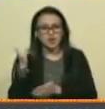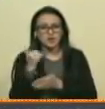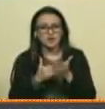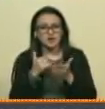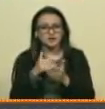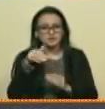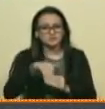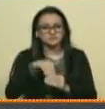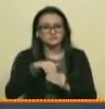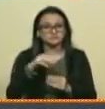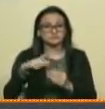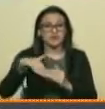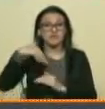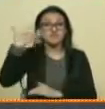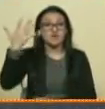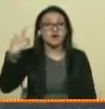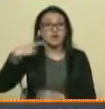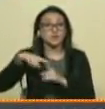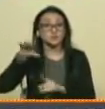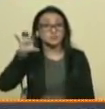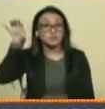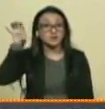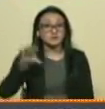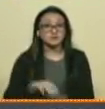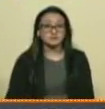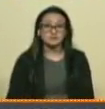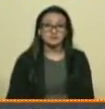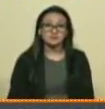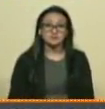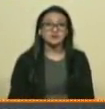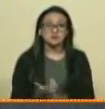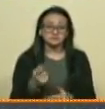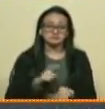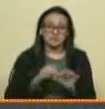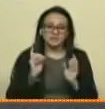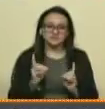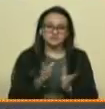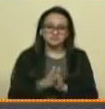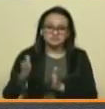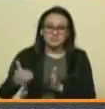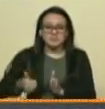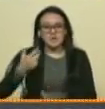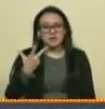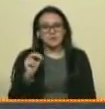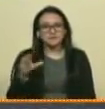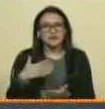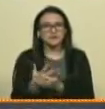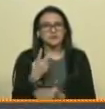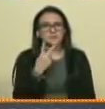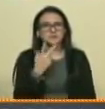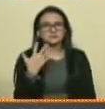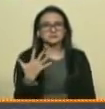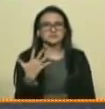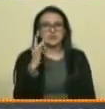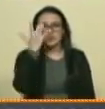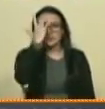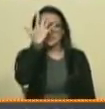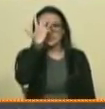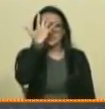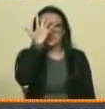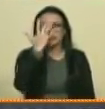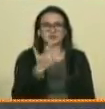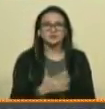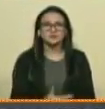exterior. Se tomó una decisión entonces de prolongar el registro en el exterior más allá del 20 hasta el 25 de febrero.